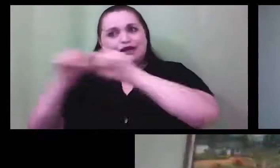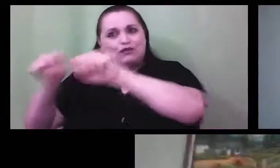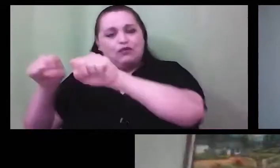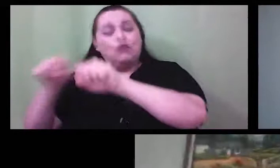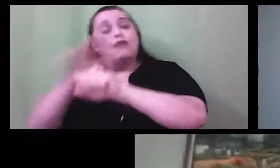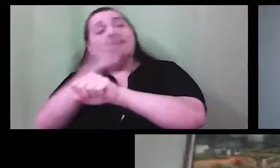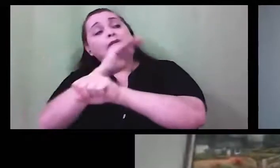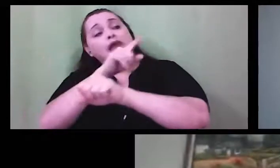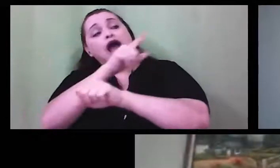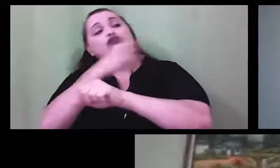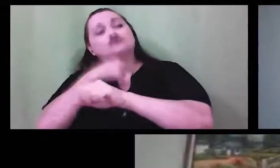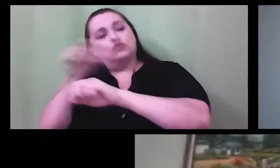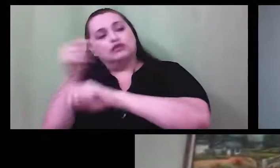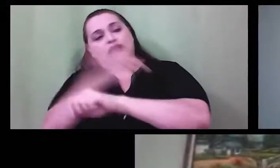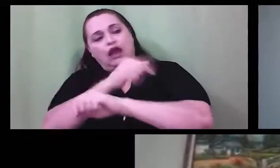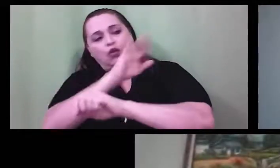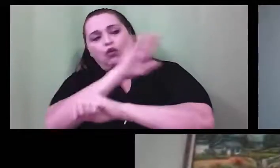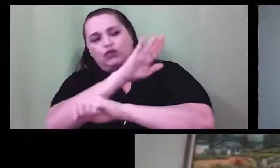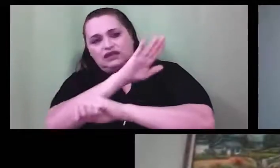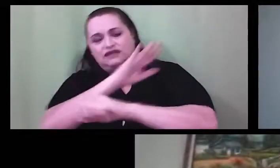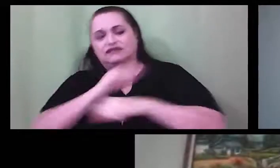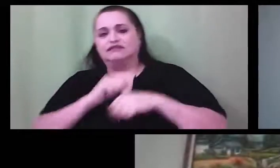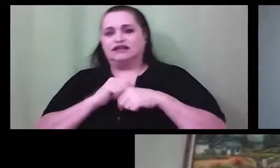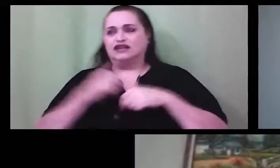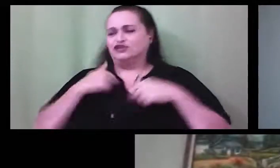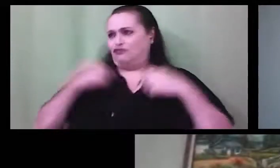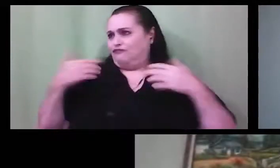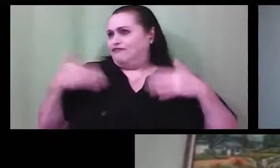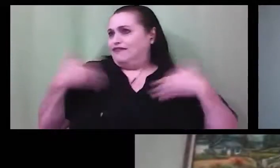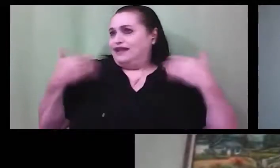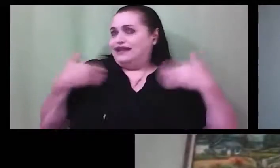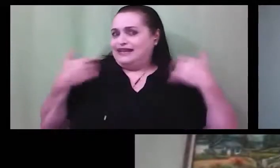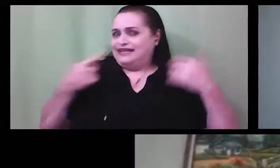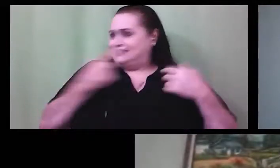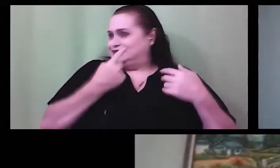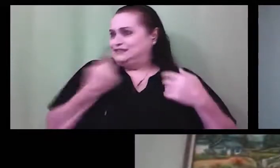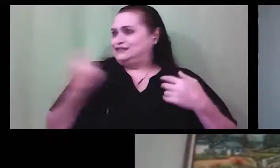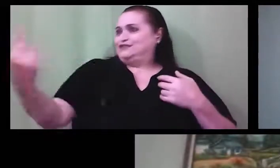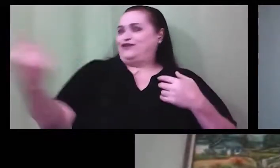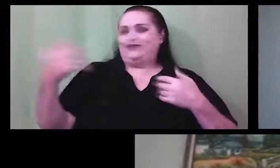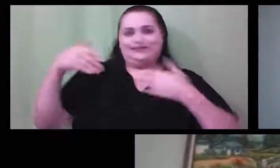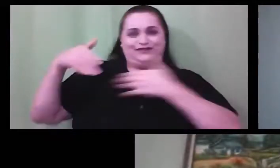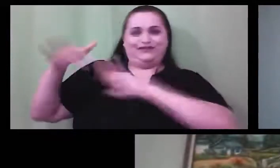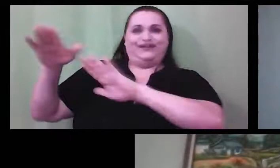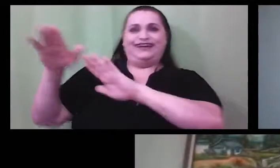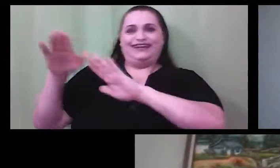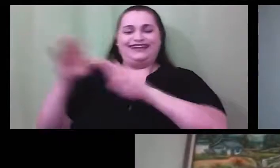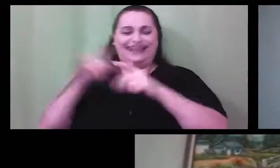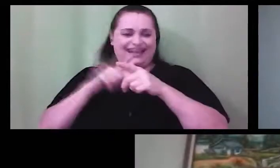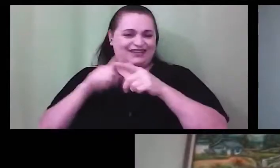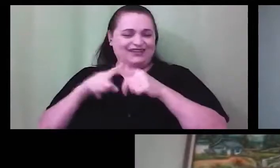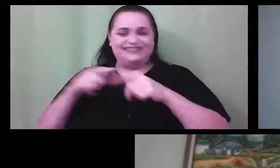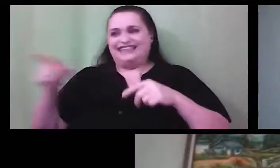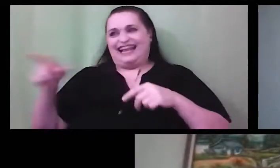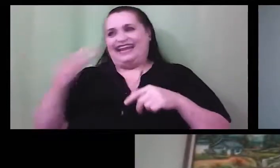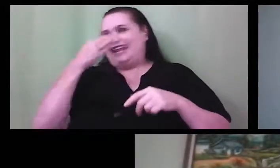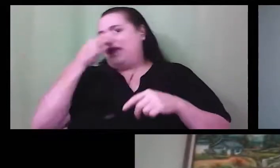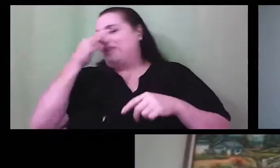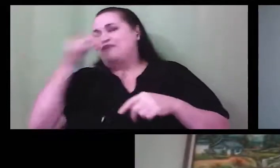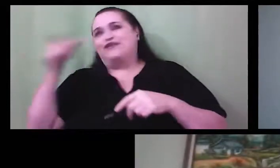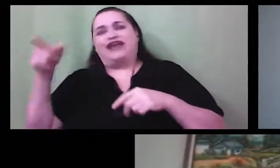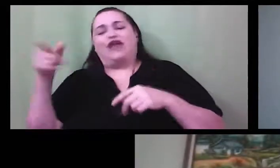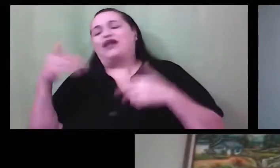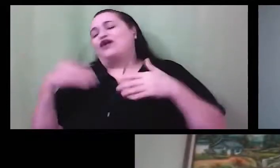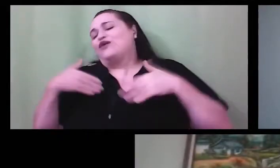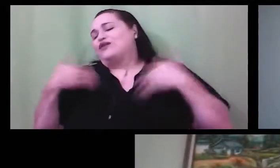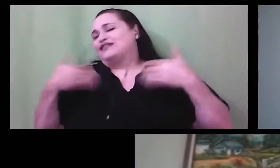mamá, ahorita se lo traigo, ¿verdad? Y yo feliz porque él se fue, o sea, enamorado, ¿verdad? Él está muy